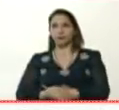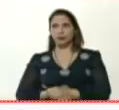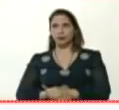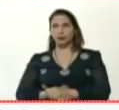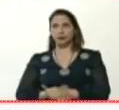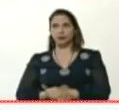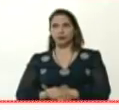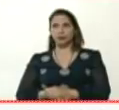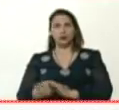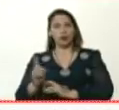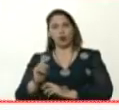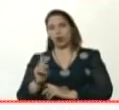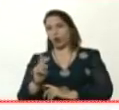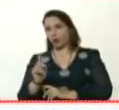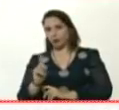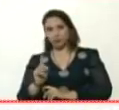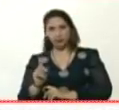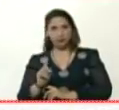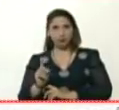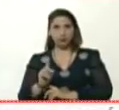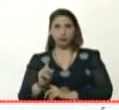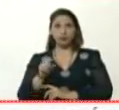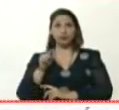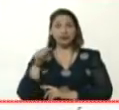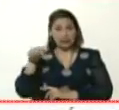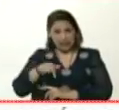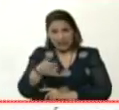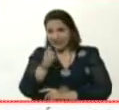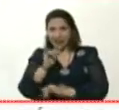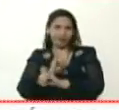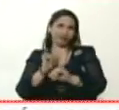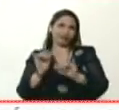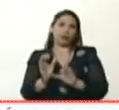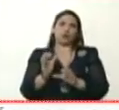extraordinario. No. Y aquí había presiones.